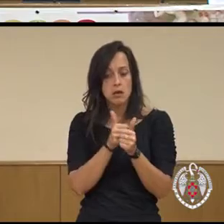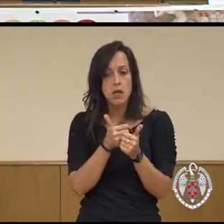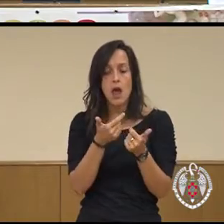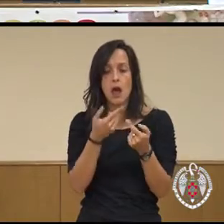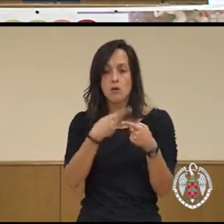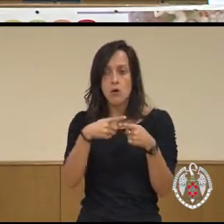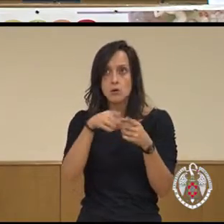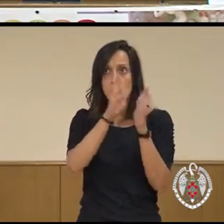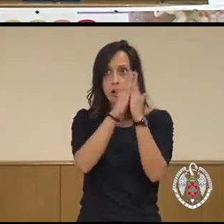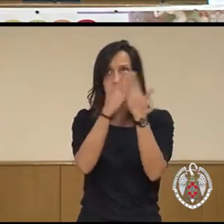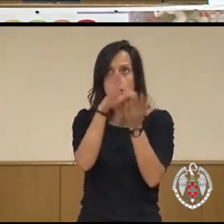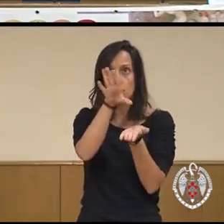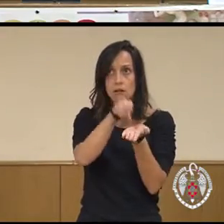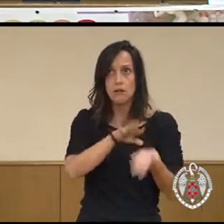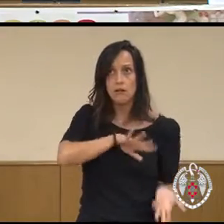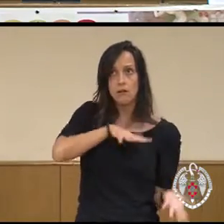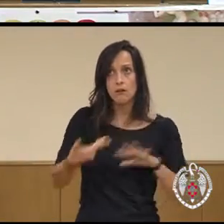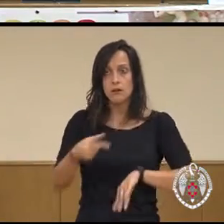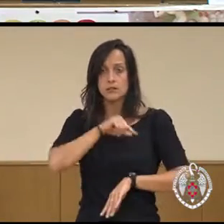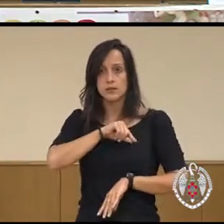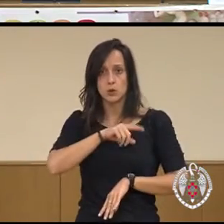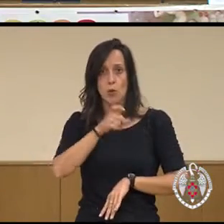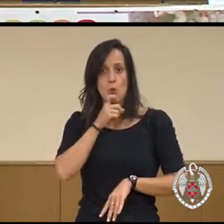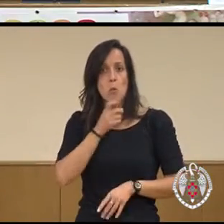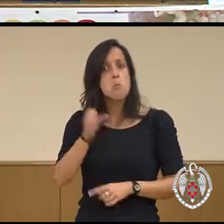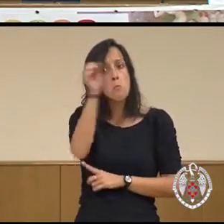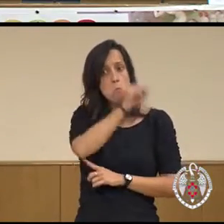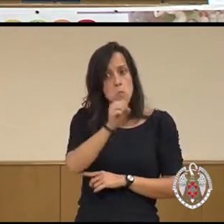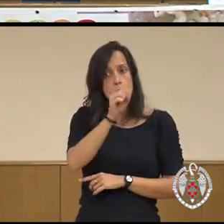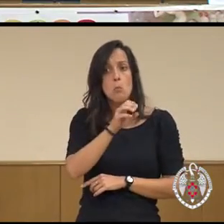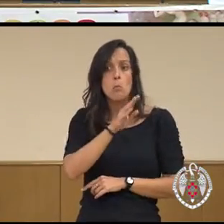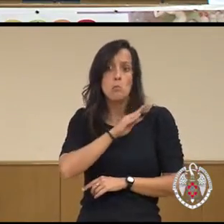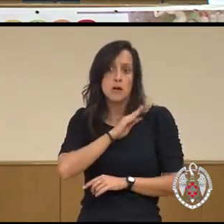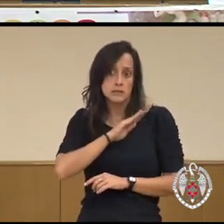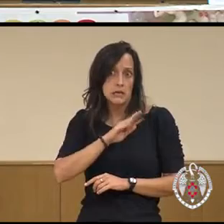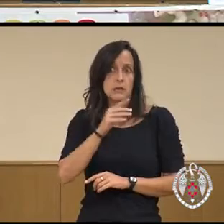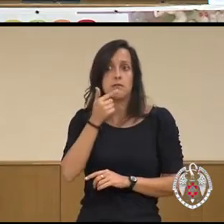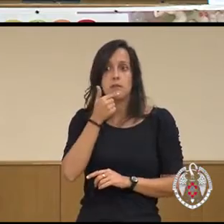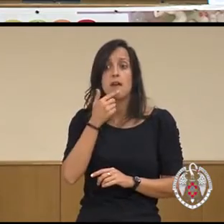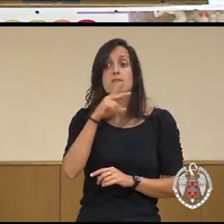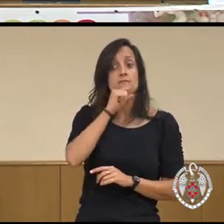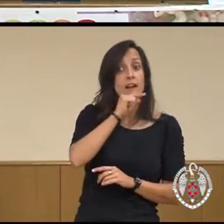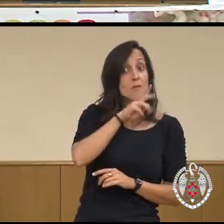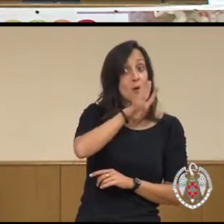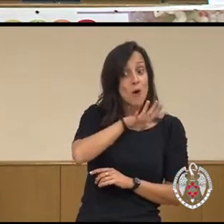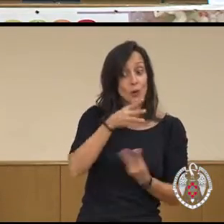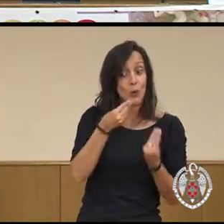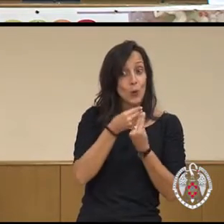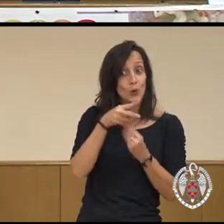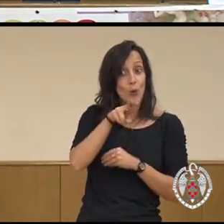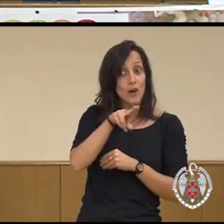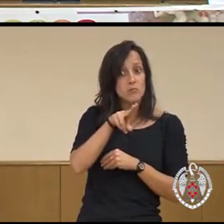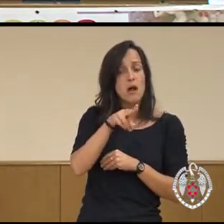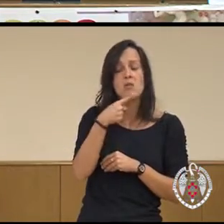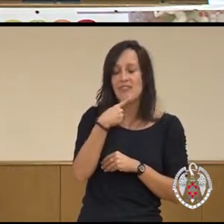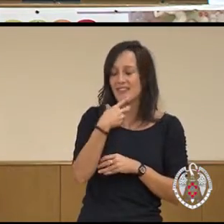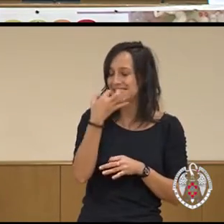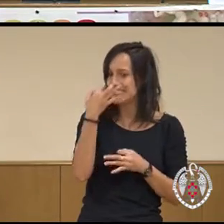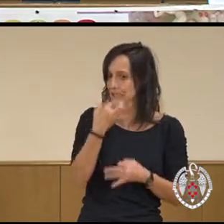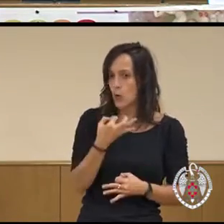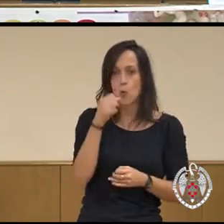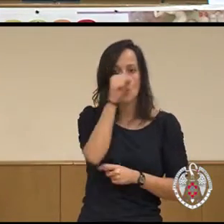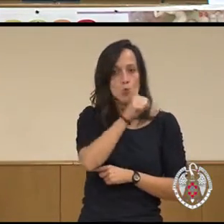los sentimientos. Este es el repertorio español del siglo XVI, el repertorio que cantaba Felipe IV y sus hermanos con absoluta certeza, y